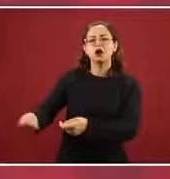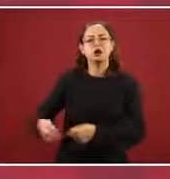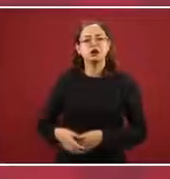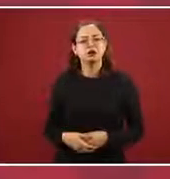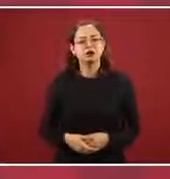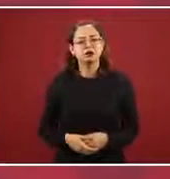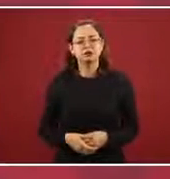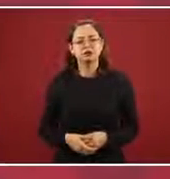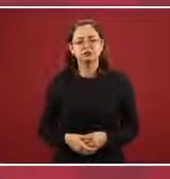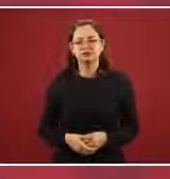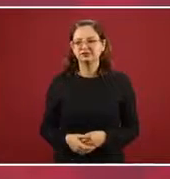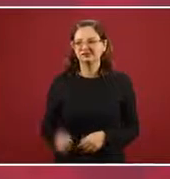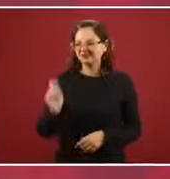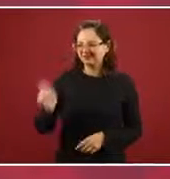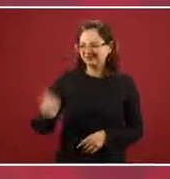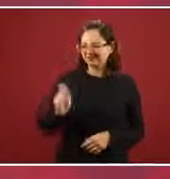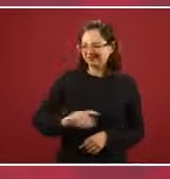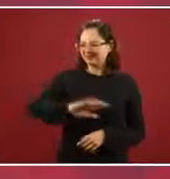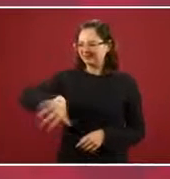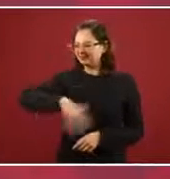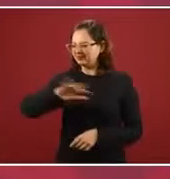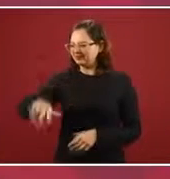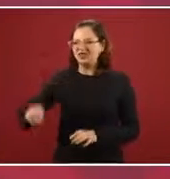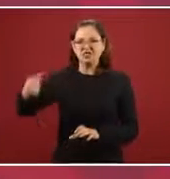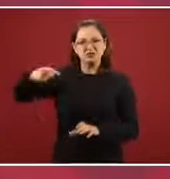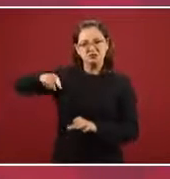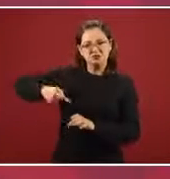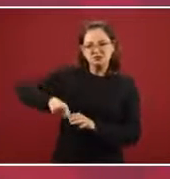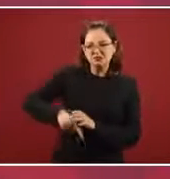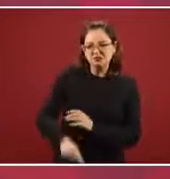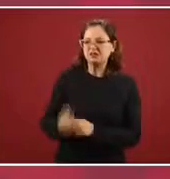qué es explorar, qué es perforar,